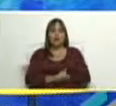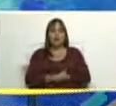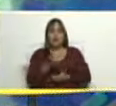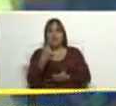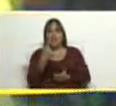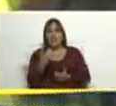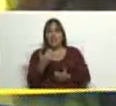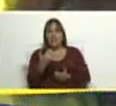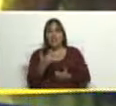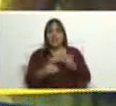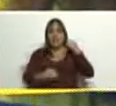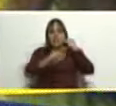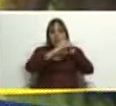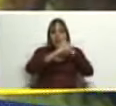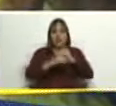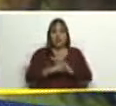desigualdad